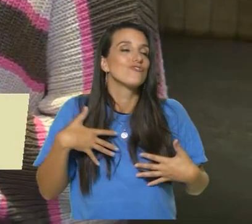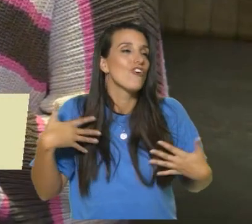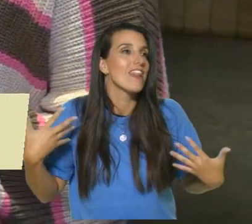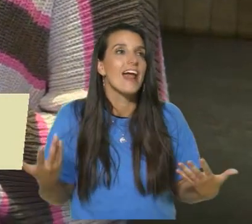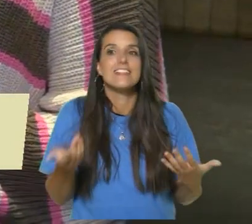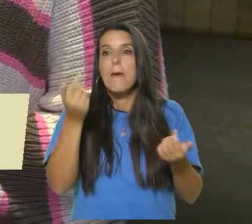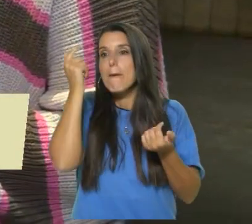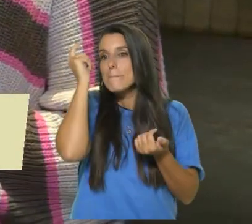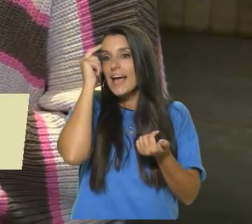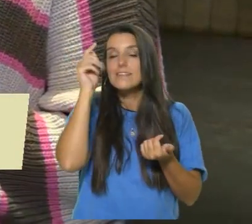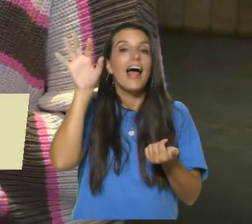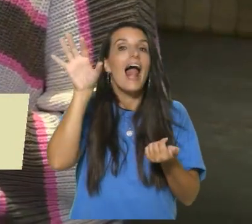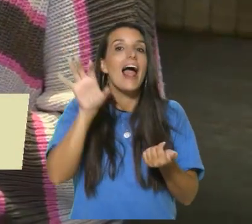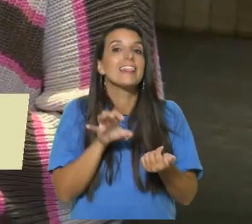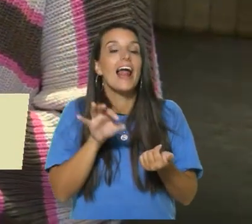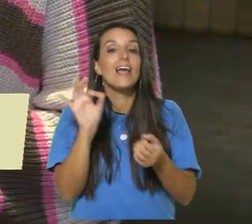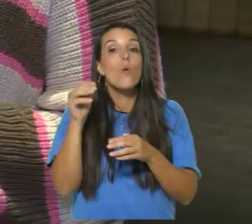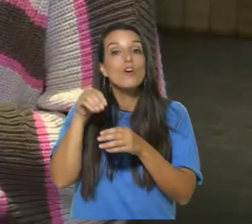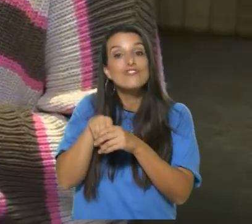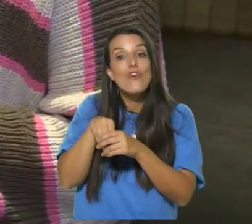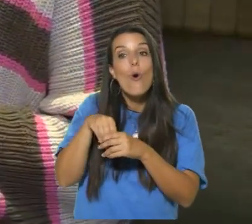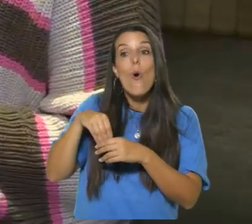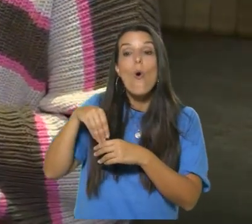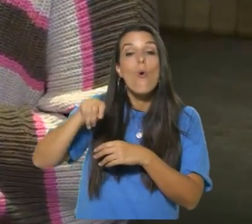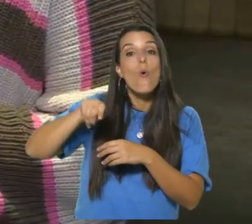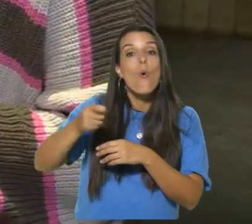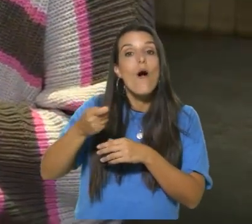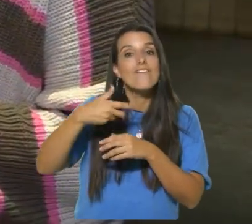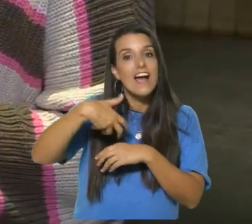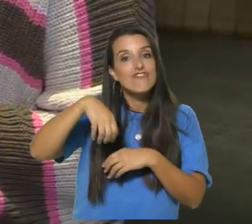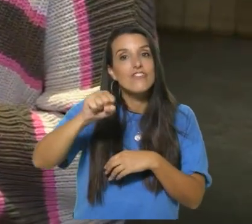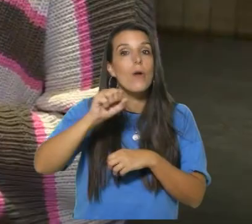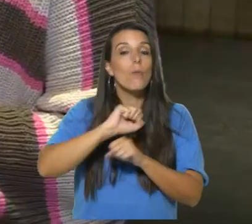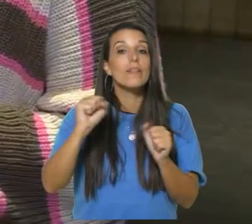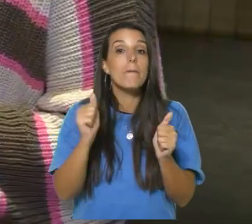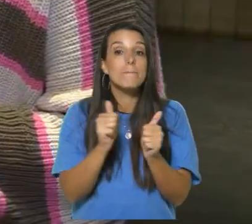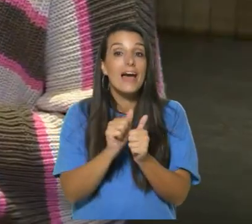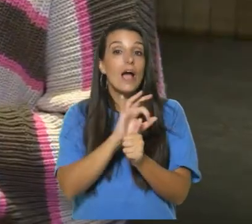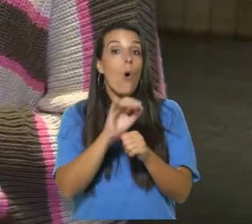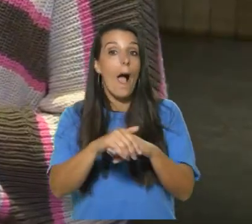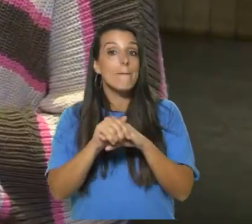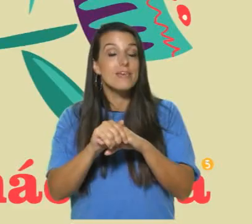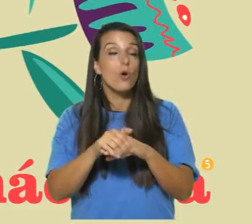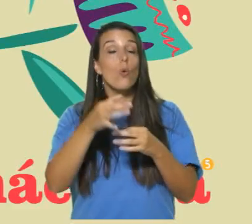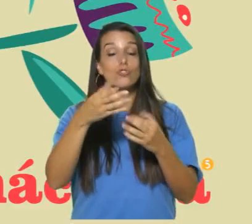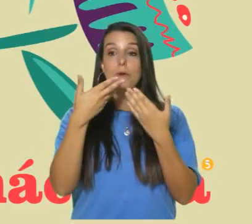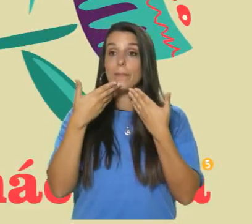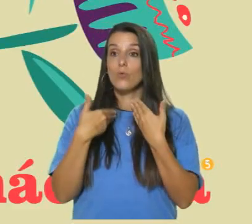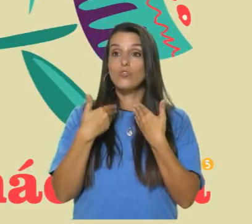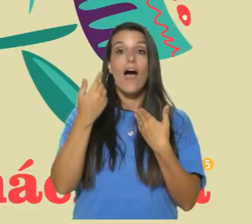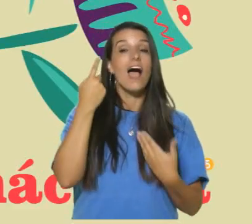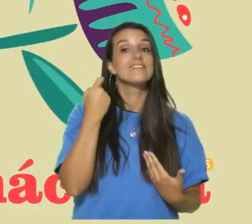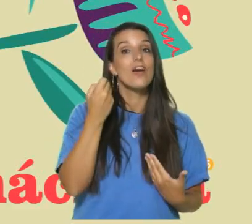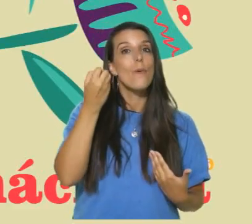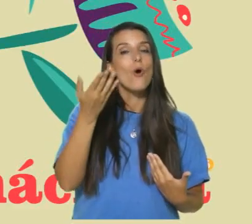de pensar traigan alg unn bolsito para guardar una llave que se van a llevar pueden venir en pareja o con amigos me preguntaba eh ayer